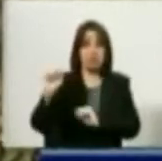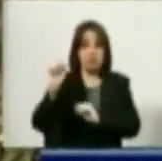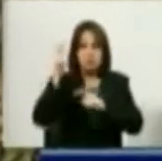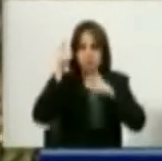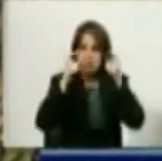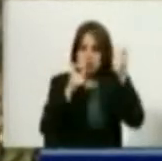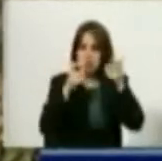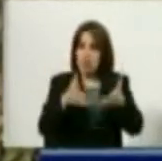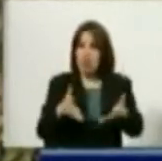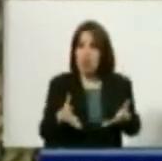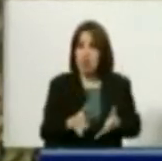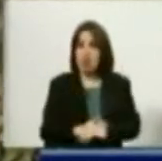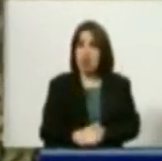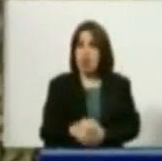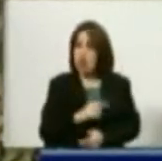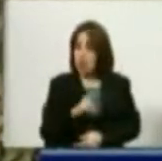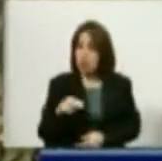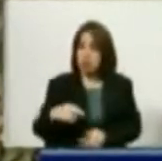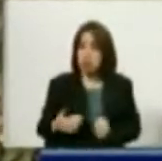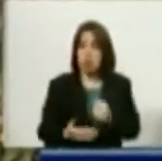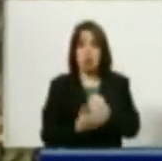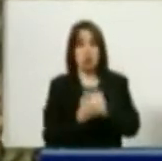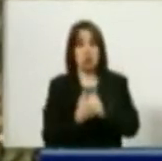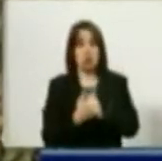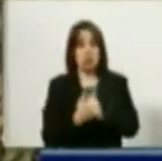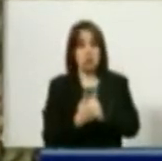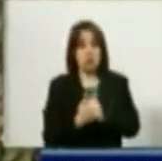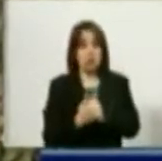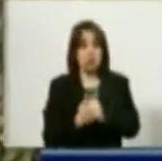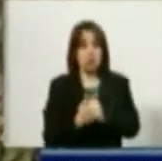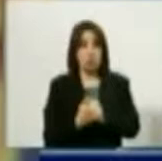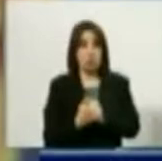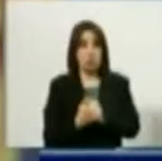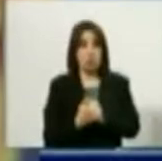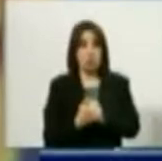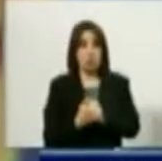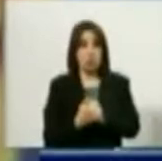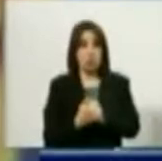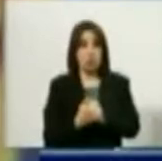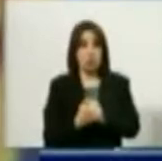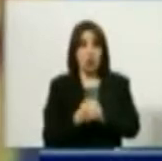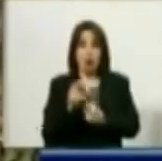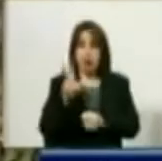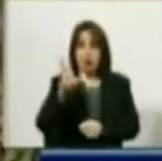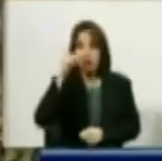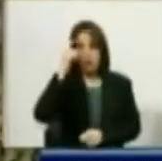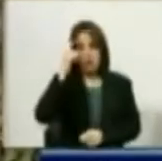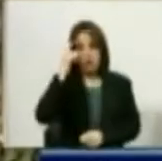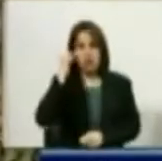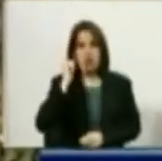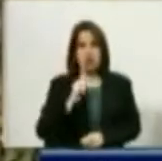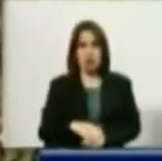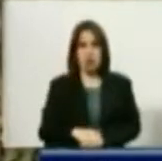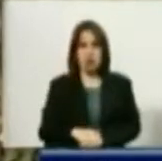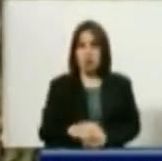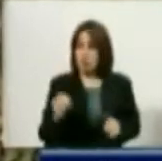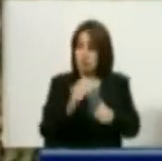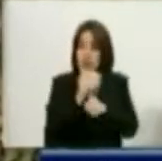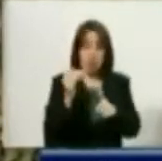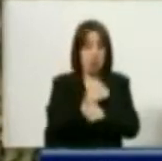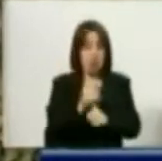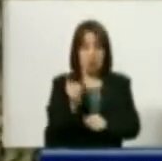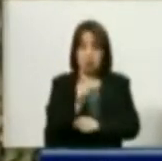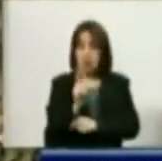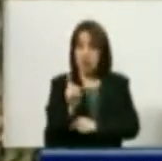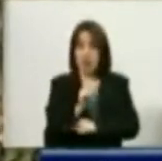y tuvimos nosotros que esconder al comandante Chávez por tres días para que no lo encontraran y ahí nos ayudó